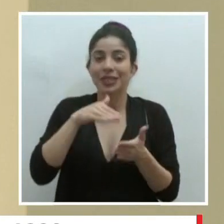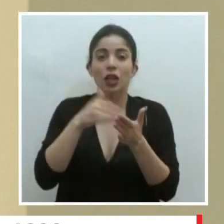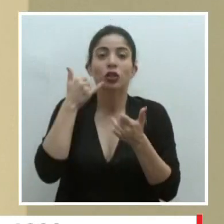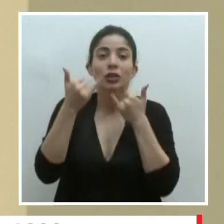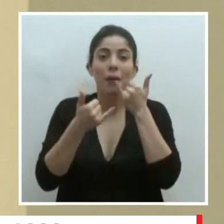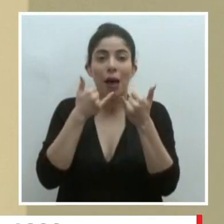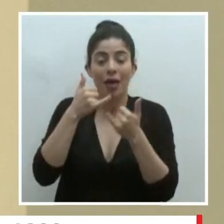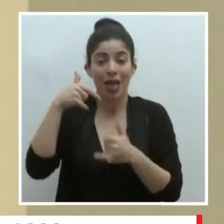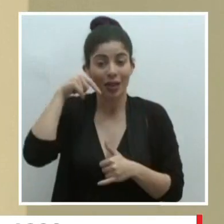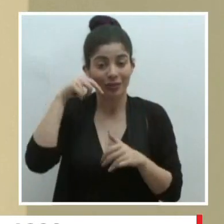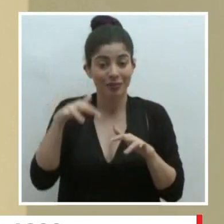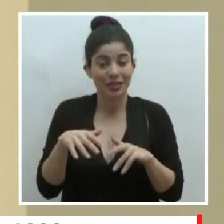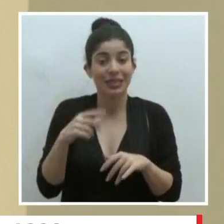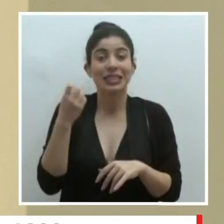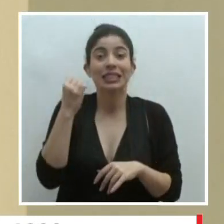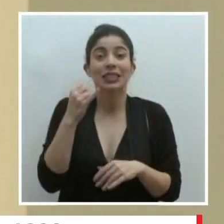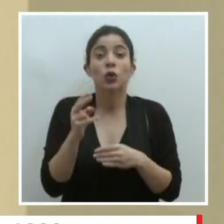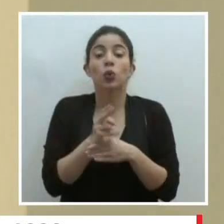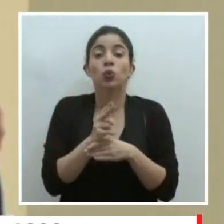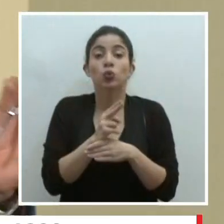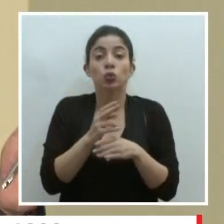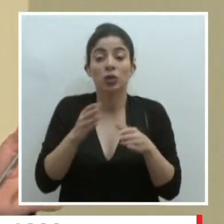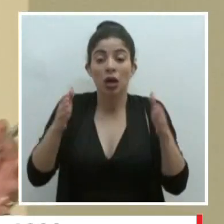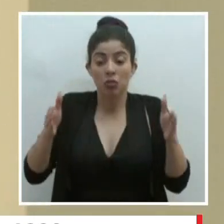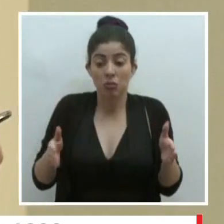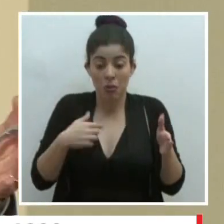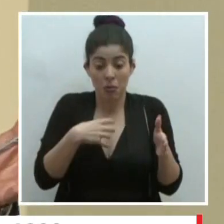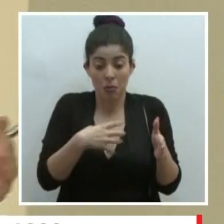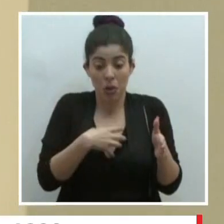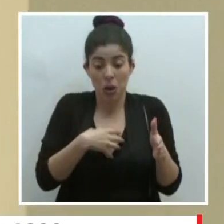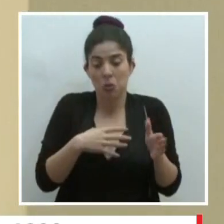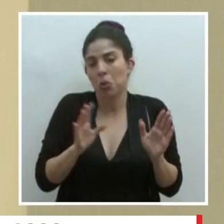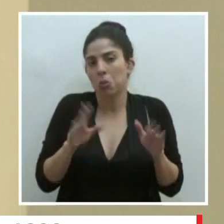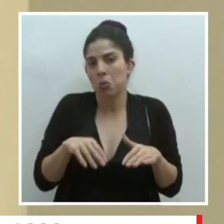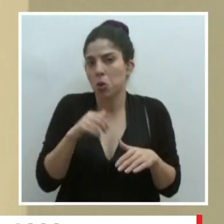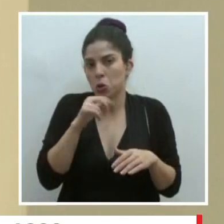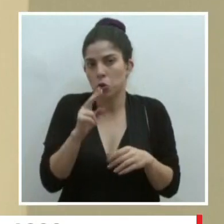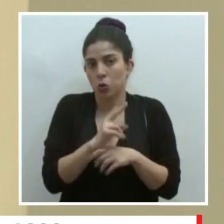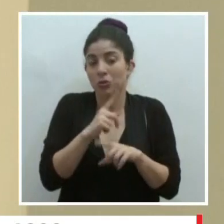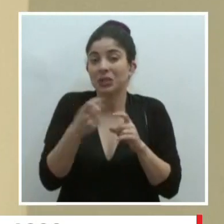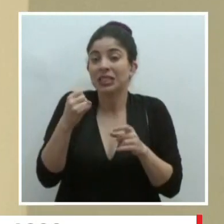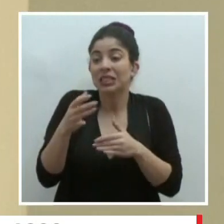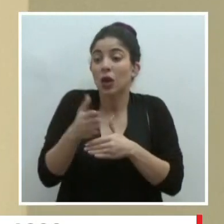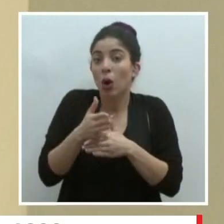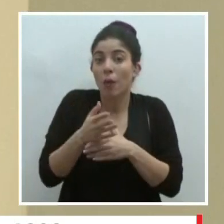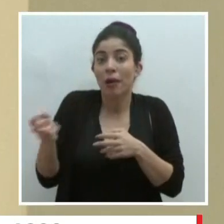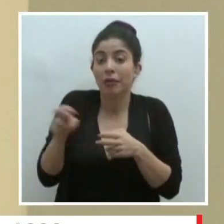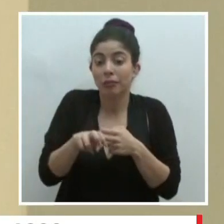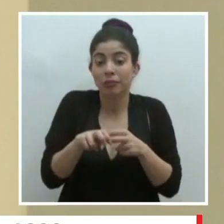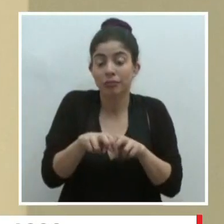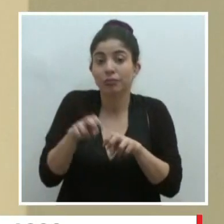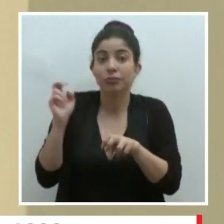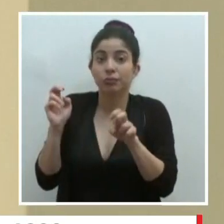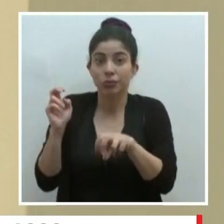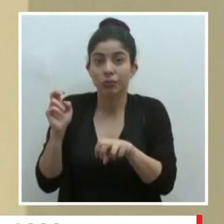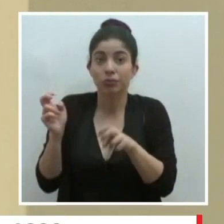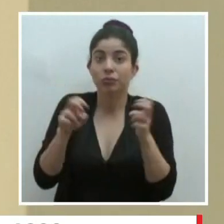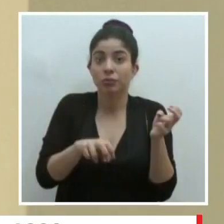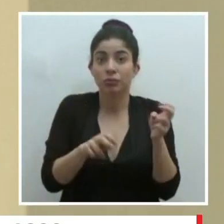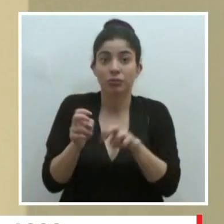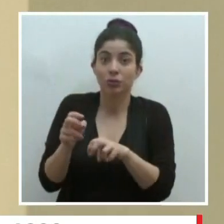llamadas, siempre y cuando compartan cubículos. Si tienen un cubículo aparte, pues no tienen que usar la mascarilla o la careta. Recordemos que también es